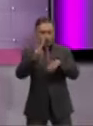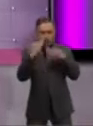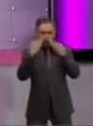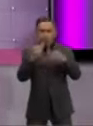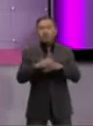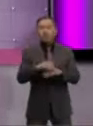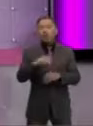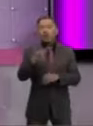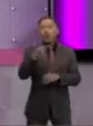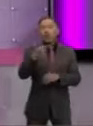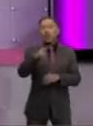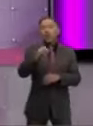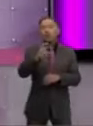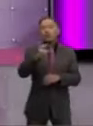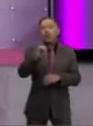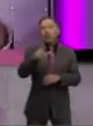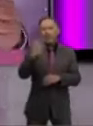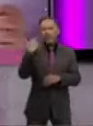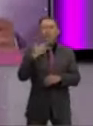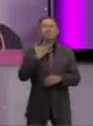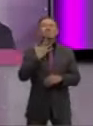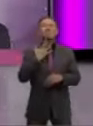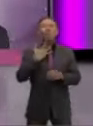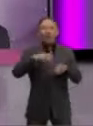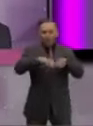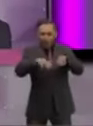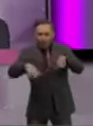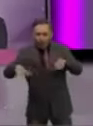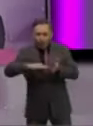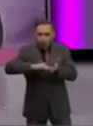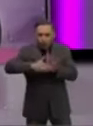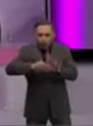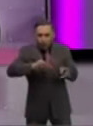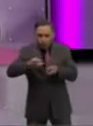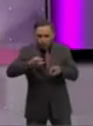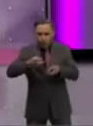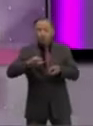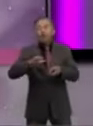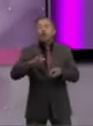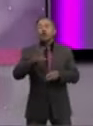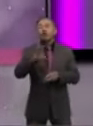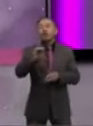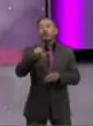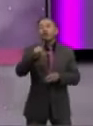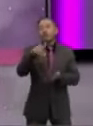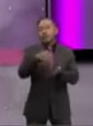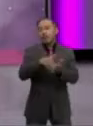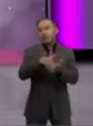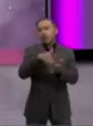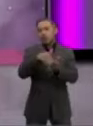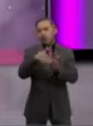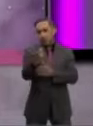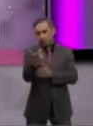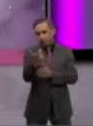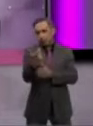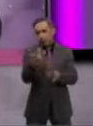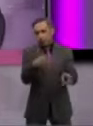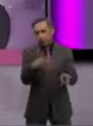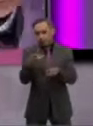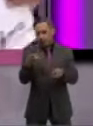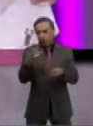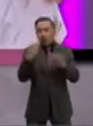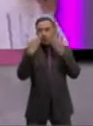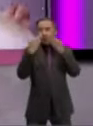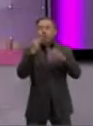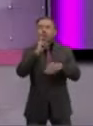hay un ahorro estimado de 197 mil millones de pesos. Aquí están las cifras para que las puedan